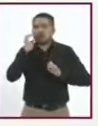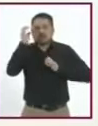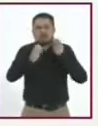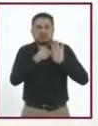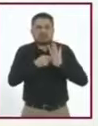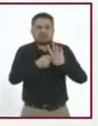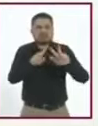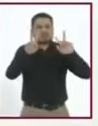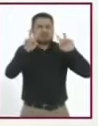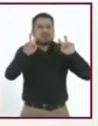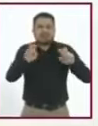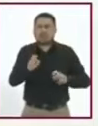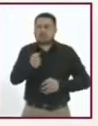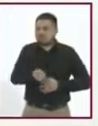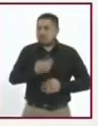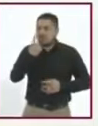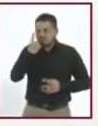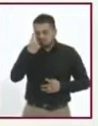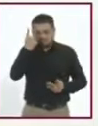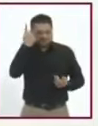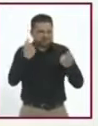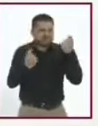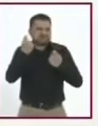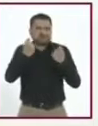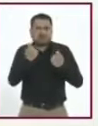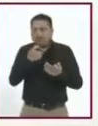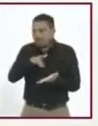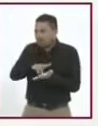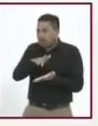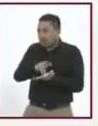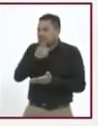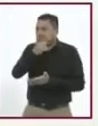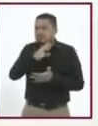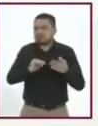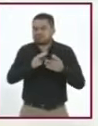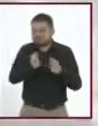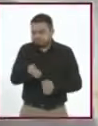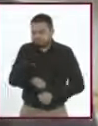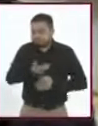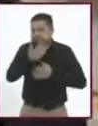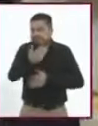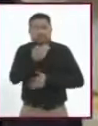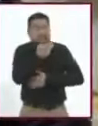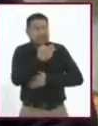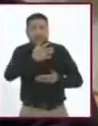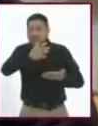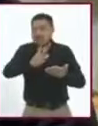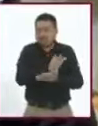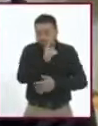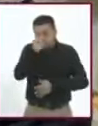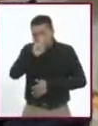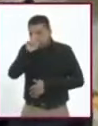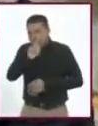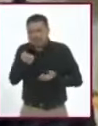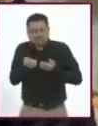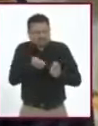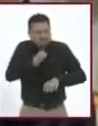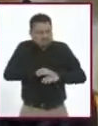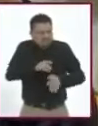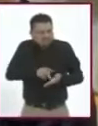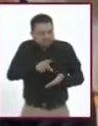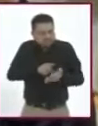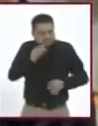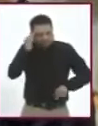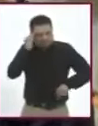y emplea adecuadamente los gestos para recalcar o apoyar lo que está diciendo. Además, recomiendo ensayar muchas veces y